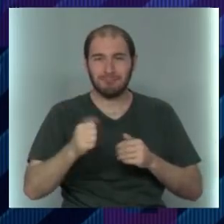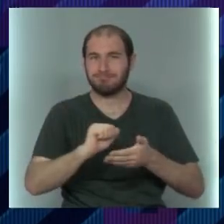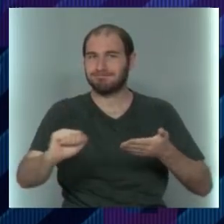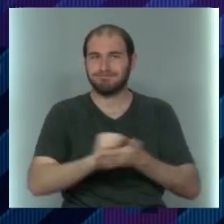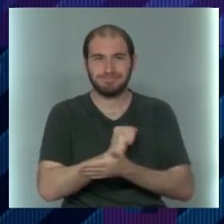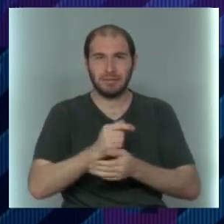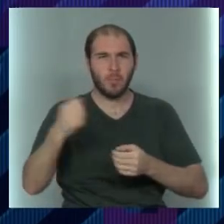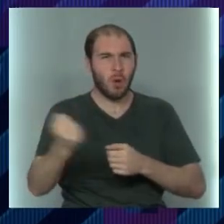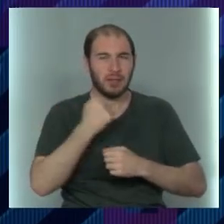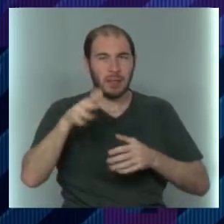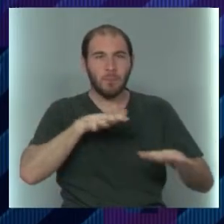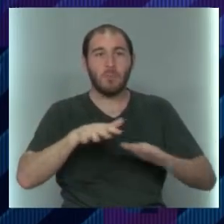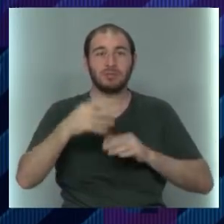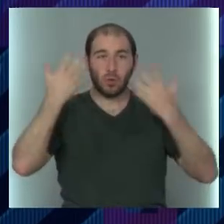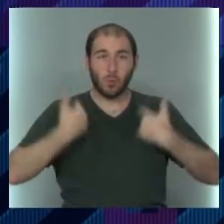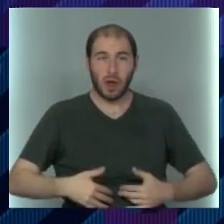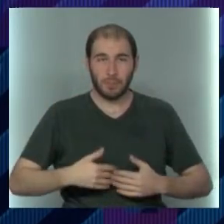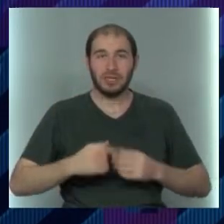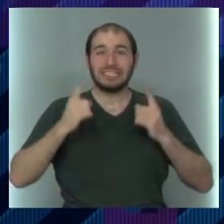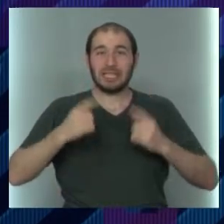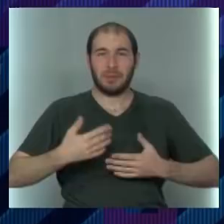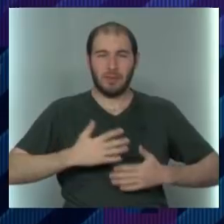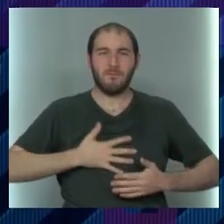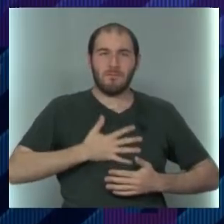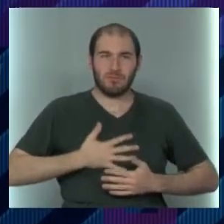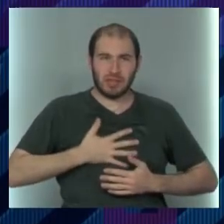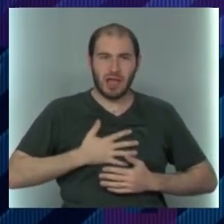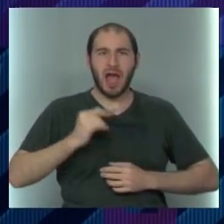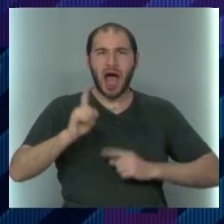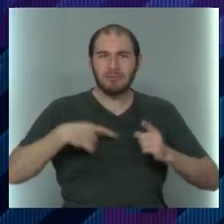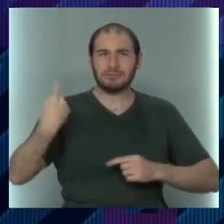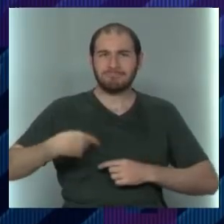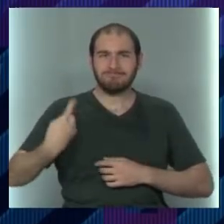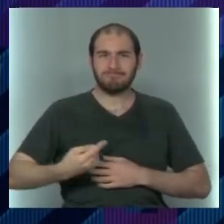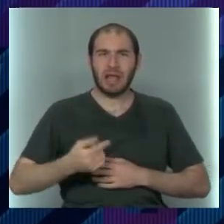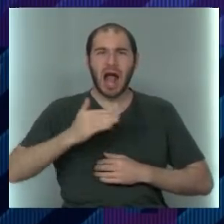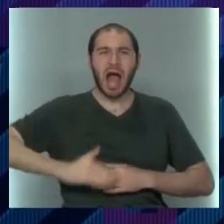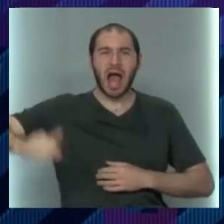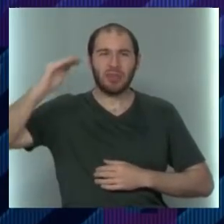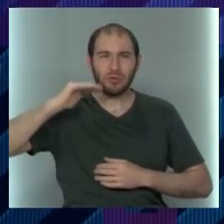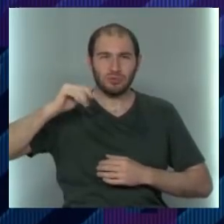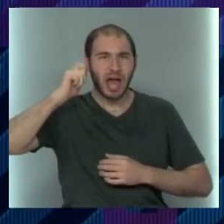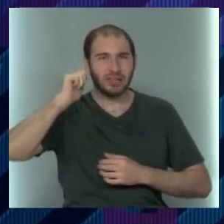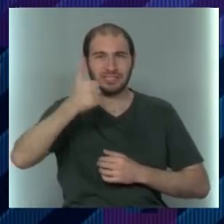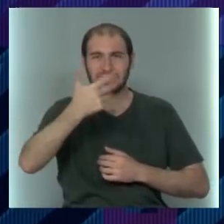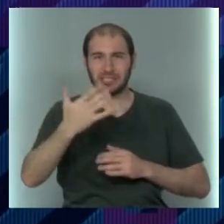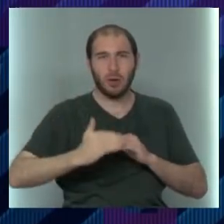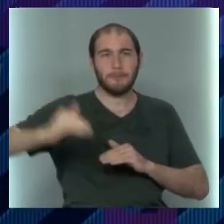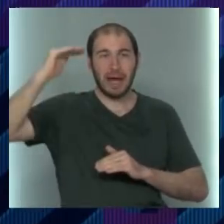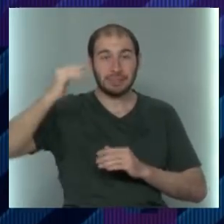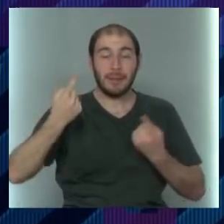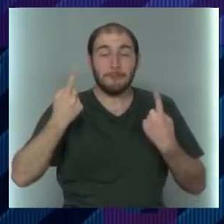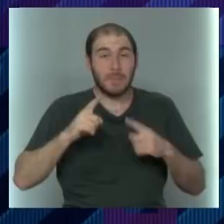fundamental para regular los movimientos del cuerpo y también el estado de ánimo. Suele ser más frecuente en adultos mayores a 65 años,